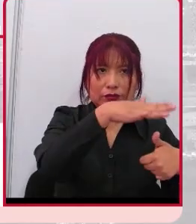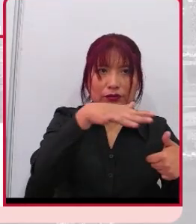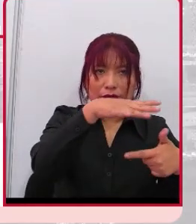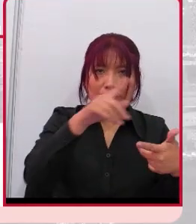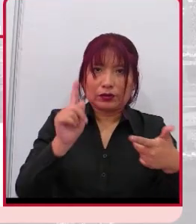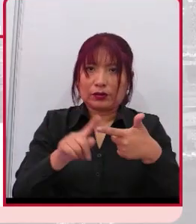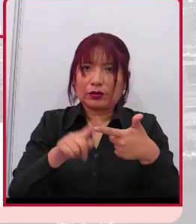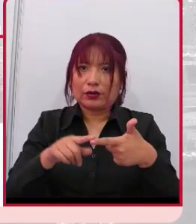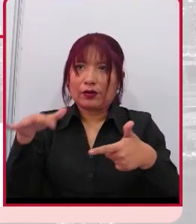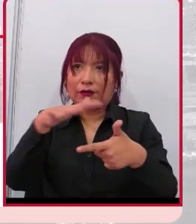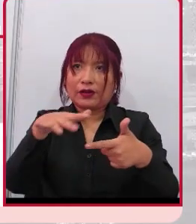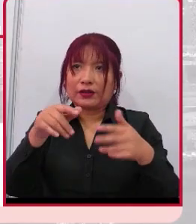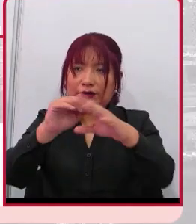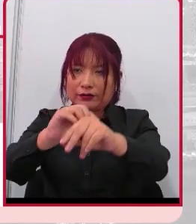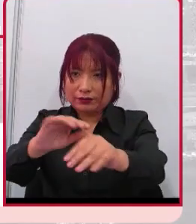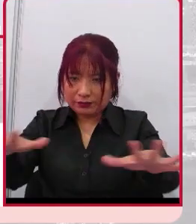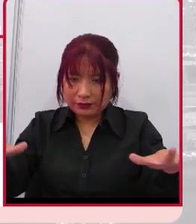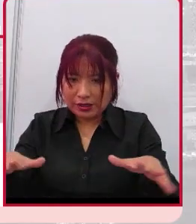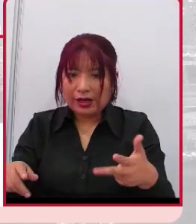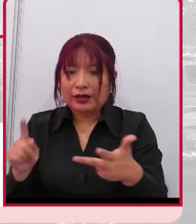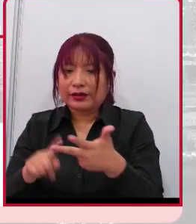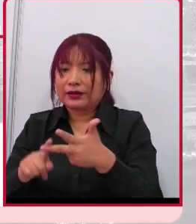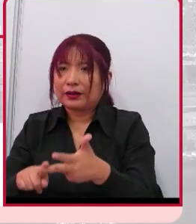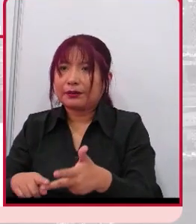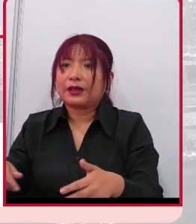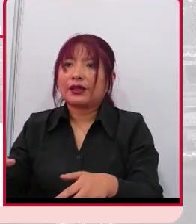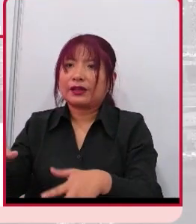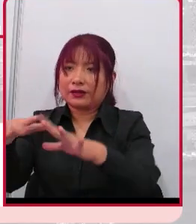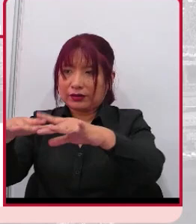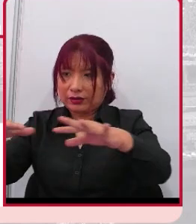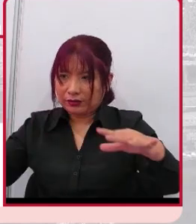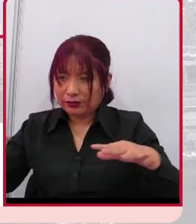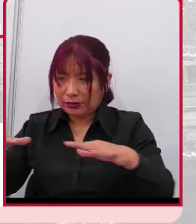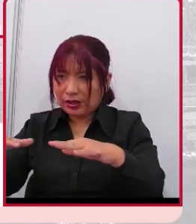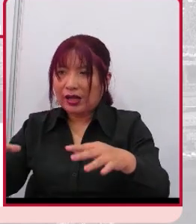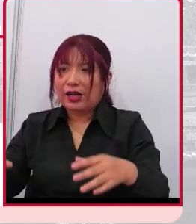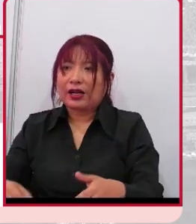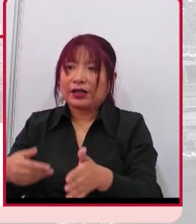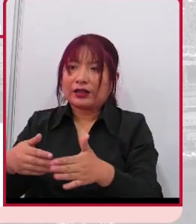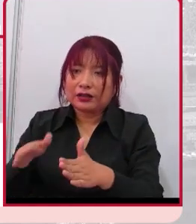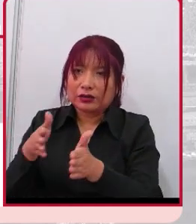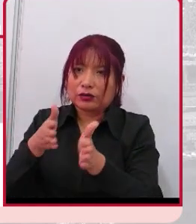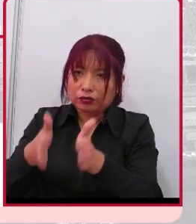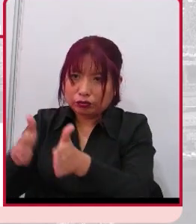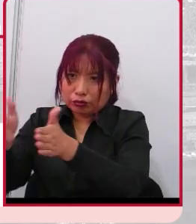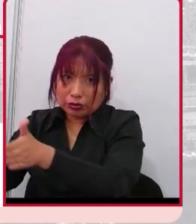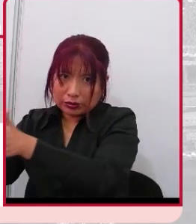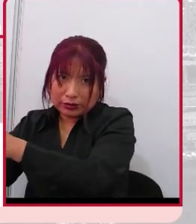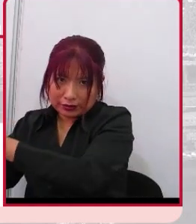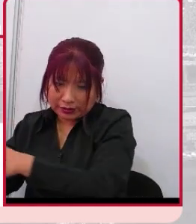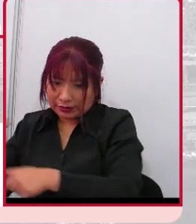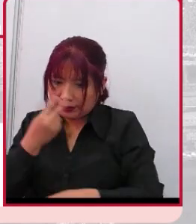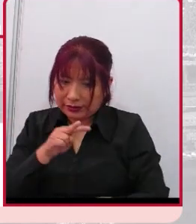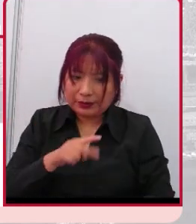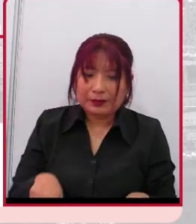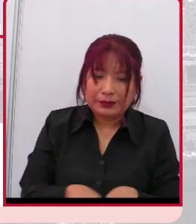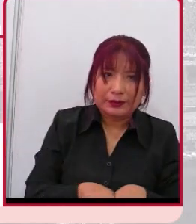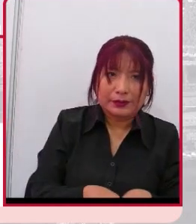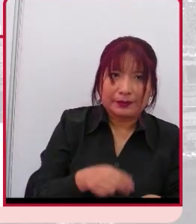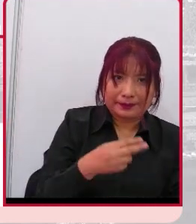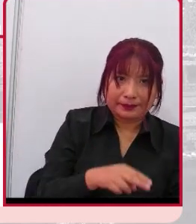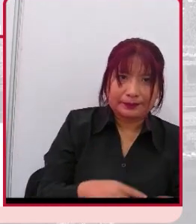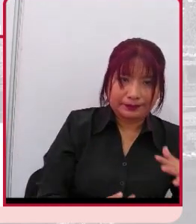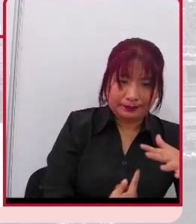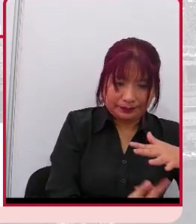flotaciones cíclicas, que en Brocal son muy representativas. Es una de las pocas plantas que se guía bastante por estas